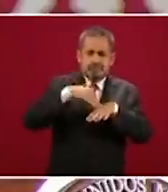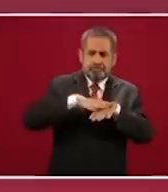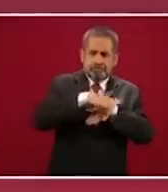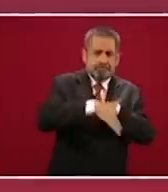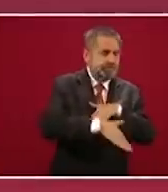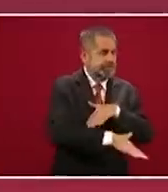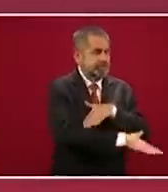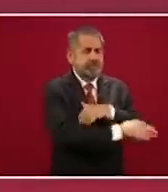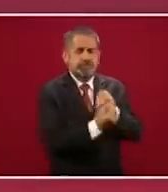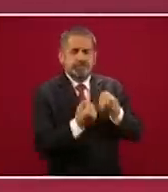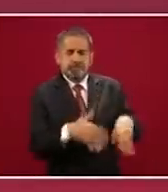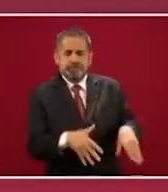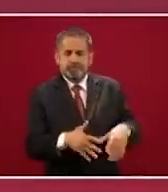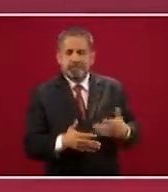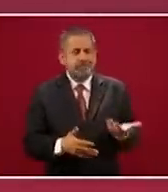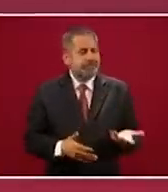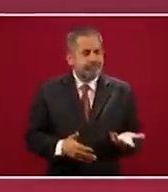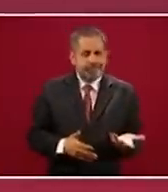drenaje,